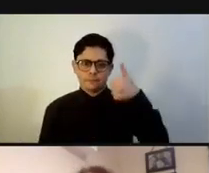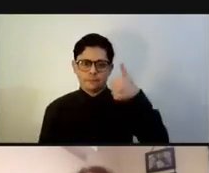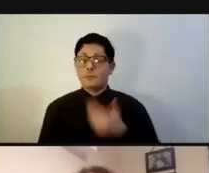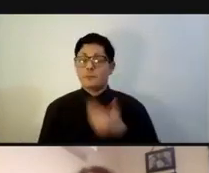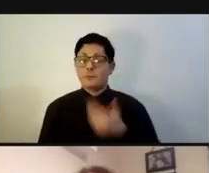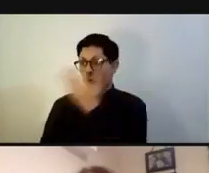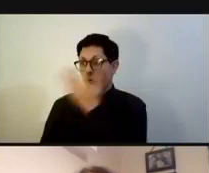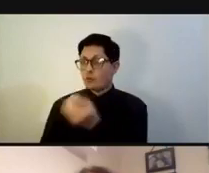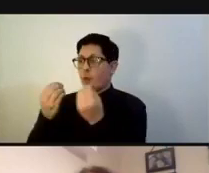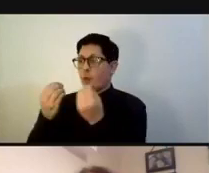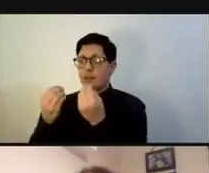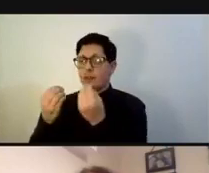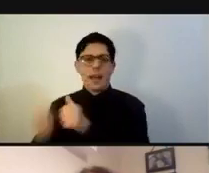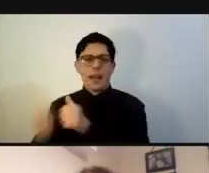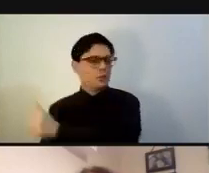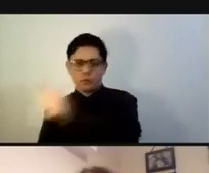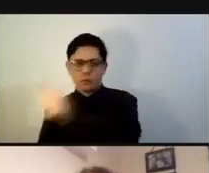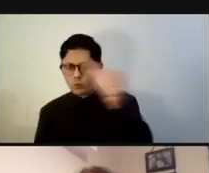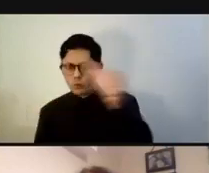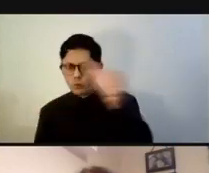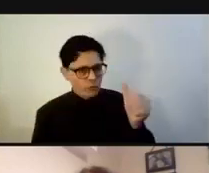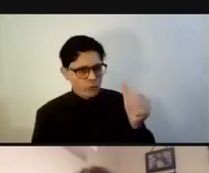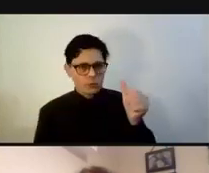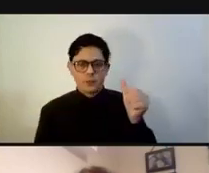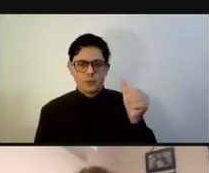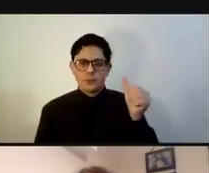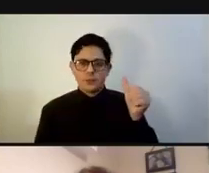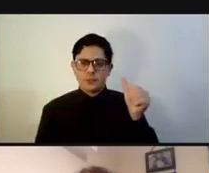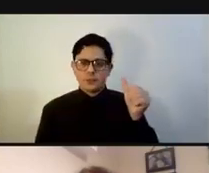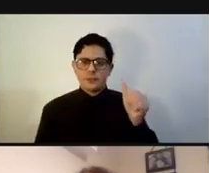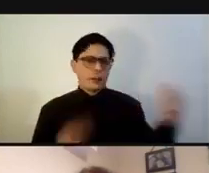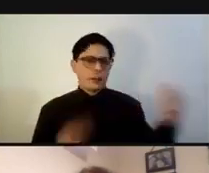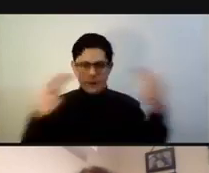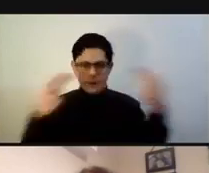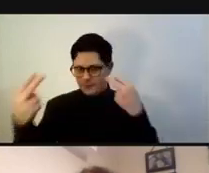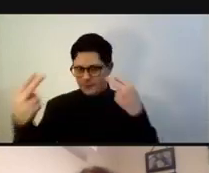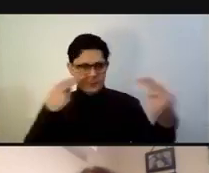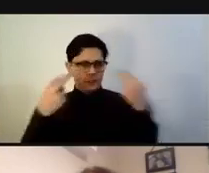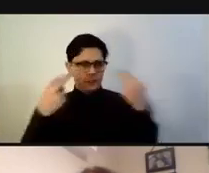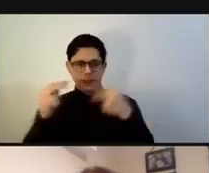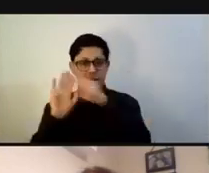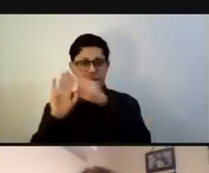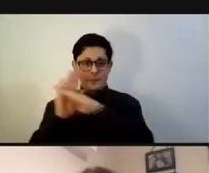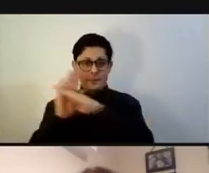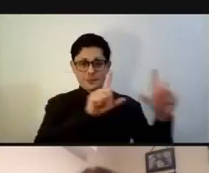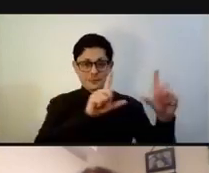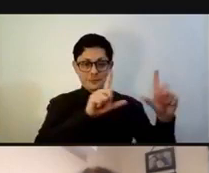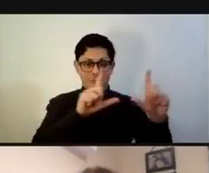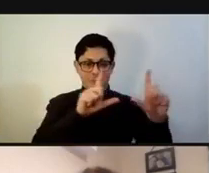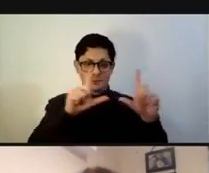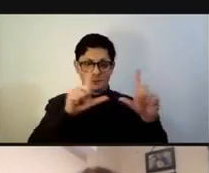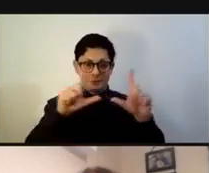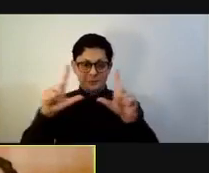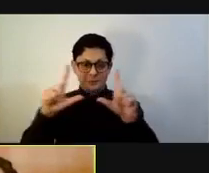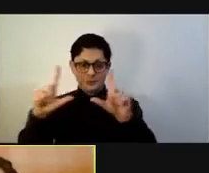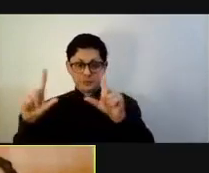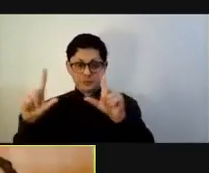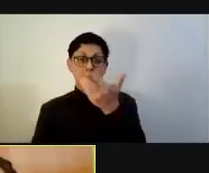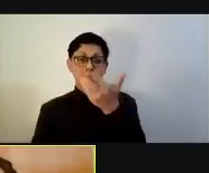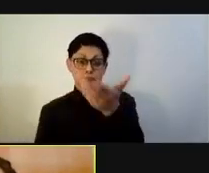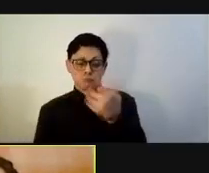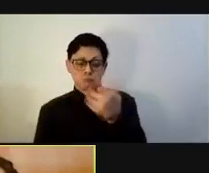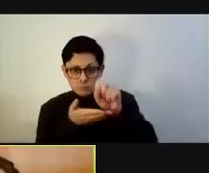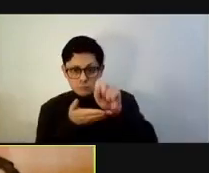quienes nos han seguido en esta transmisión. Les invitamos a evaluar este conversatorio en el enlace que aparece en la sección